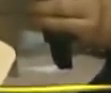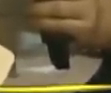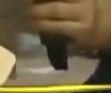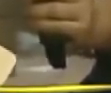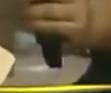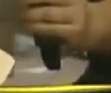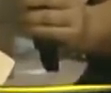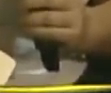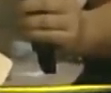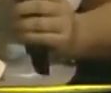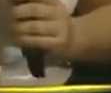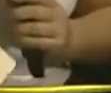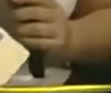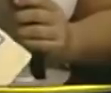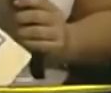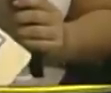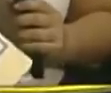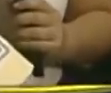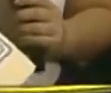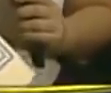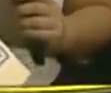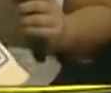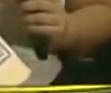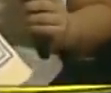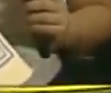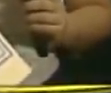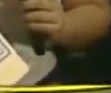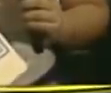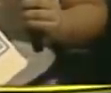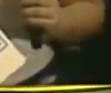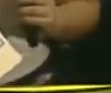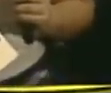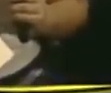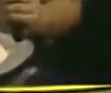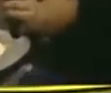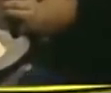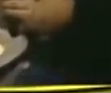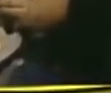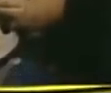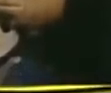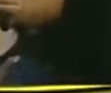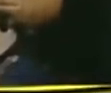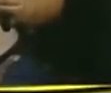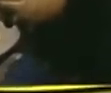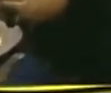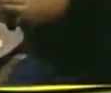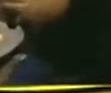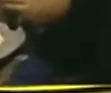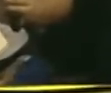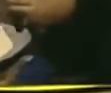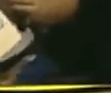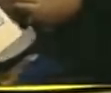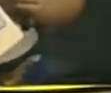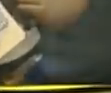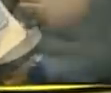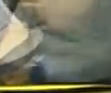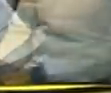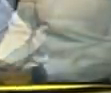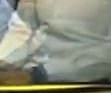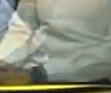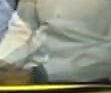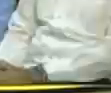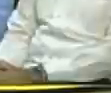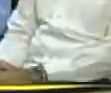presidente. Y con esta imagen, si tiene alguna pregunta, algo que decirnos, nosotros desde Falcón estamos comprometidos a